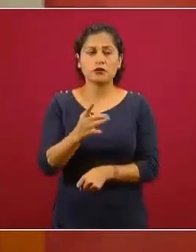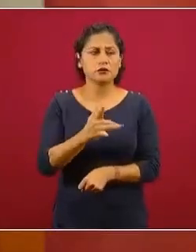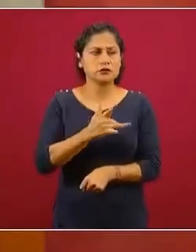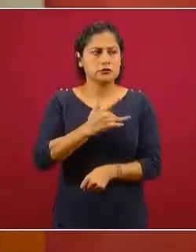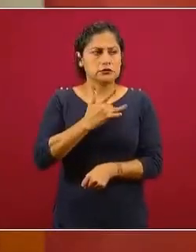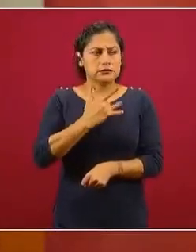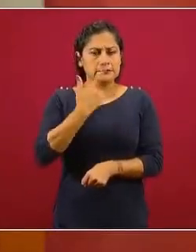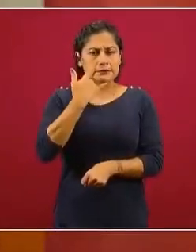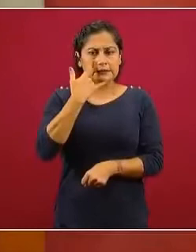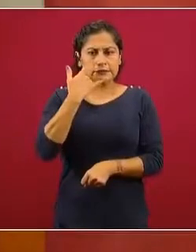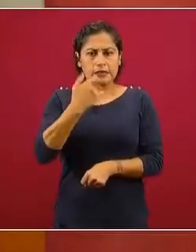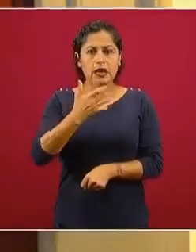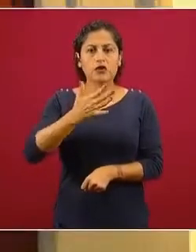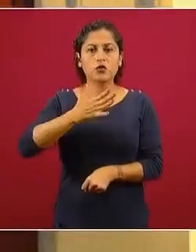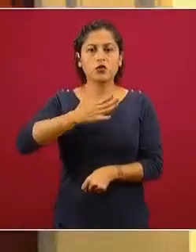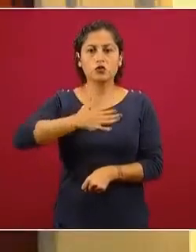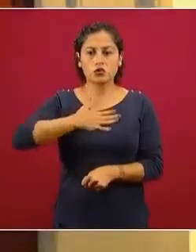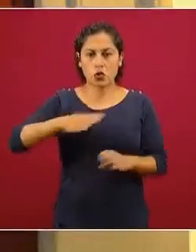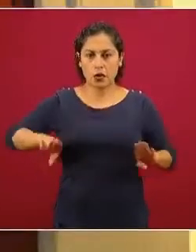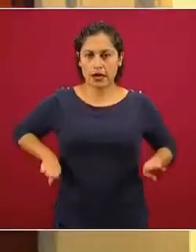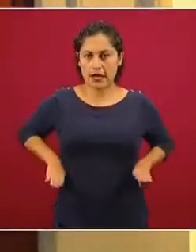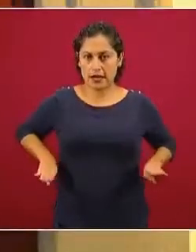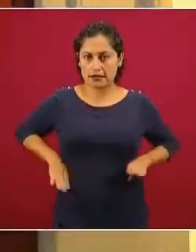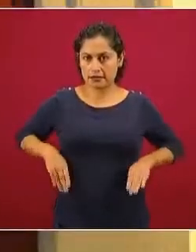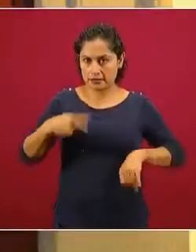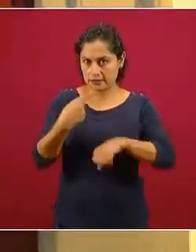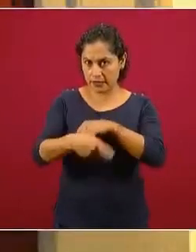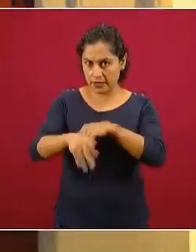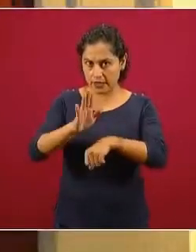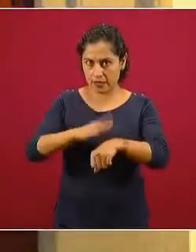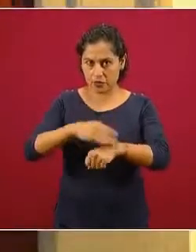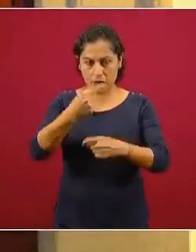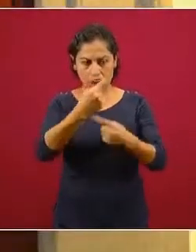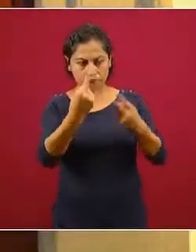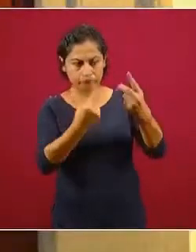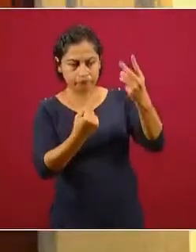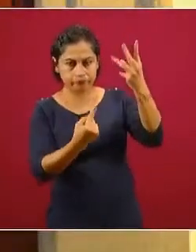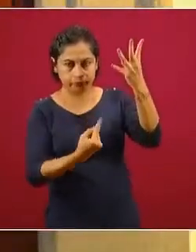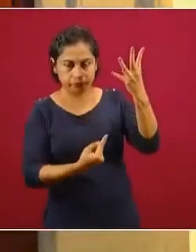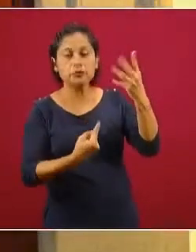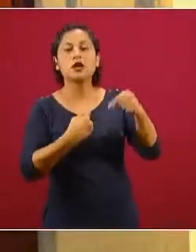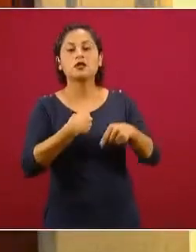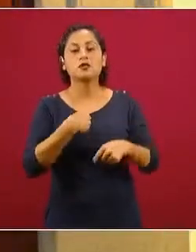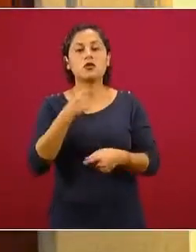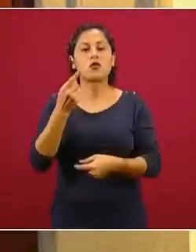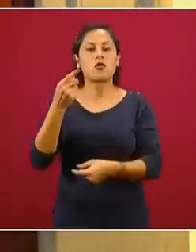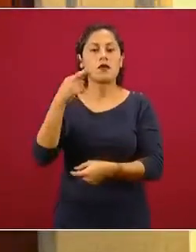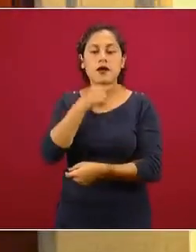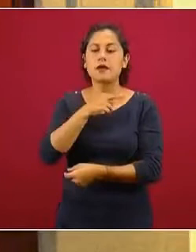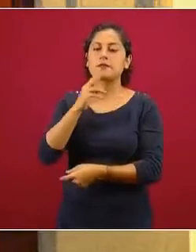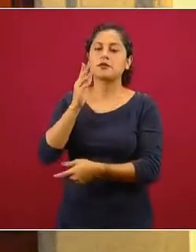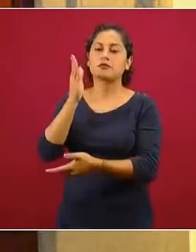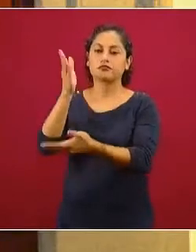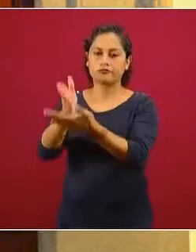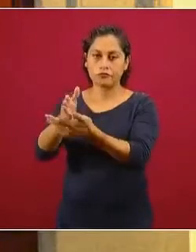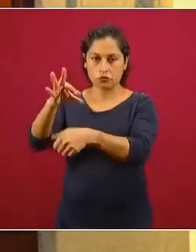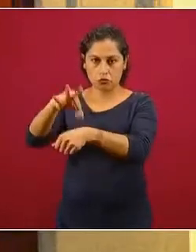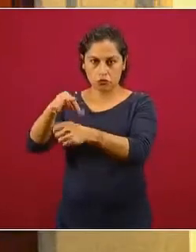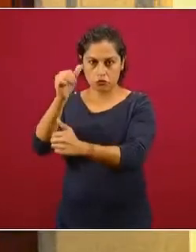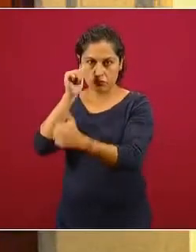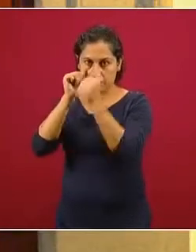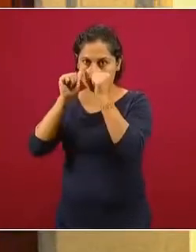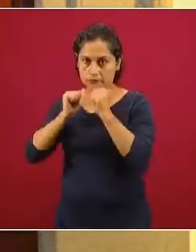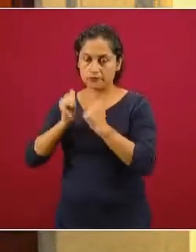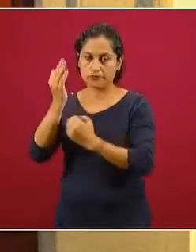profesional de la salud y lógicamente si estos signos y síntomas de alarma se presentan en cualquier momento de la evolución